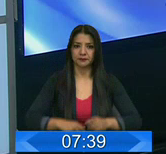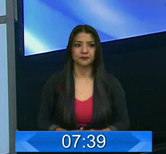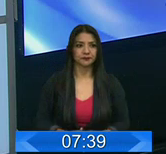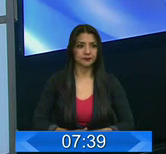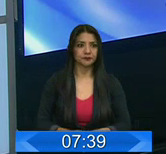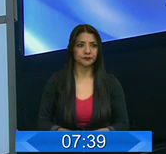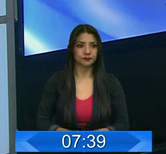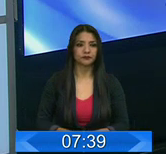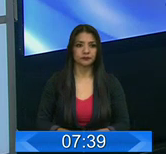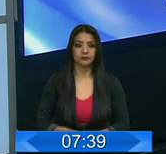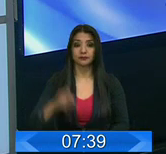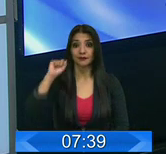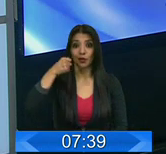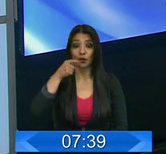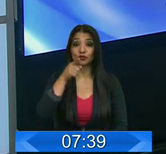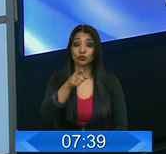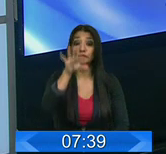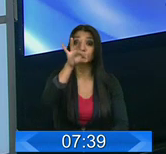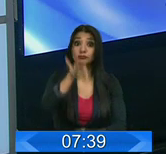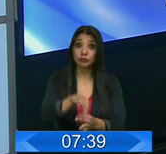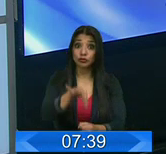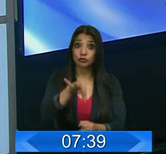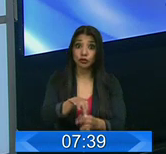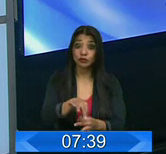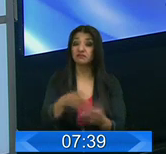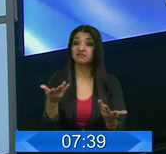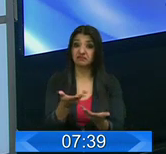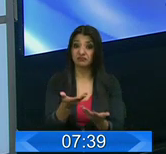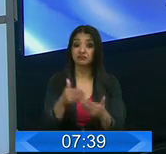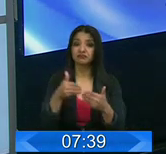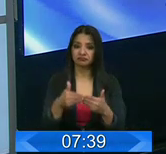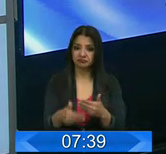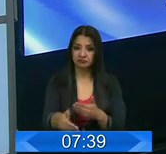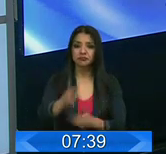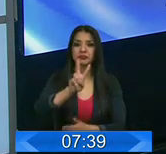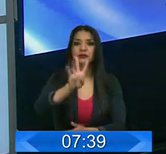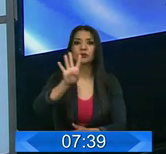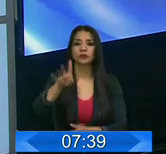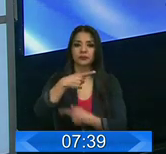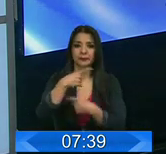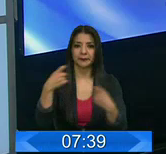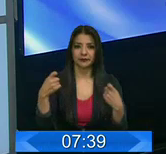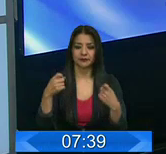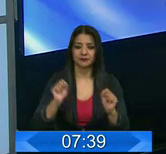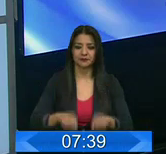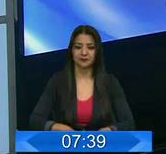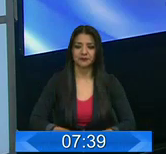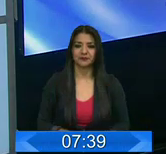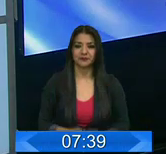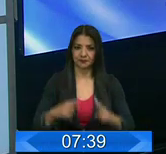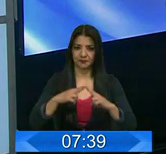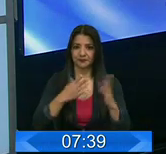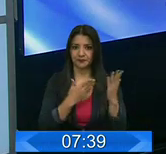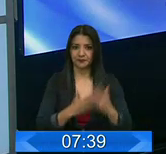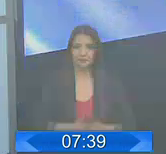Social. Recuerden que su voto se lo realizará durante estas elecciones del 24 de marzo. Conozcamos un poco